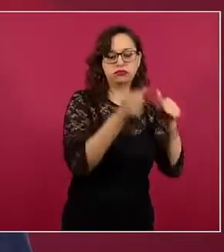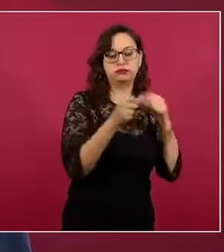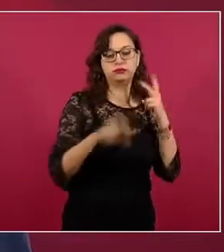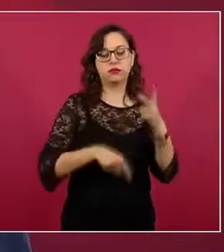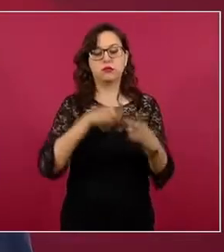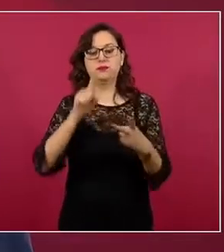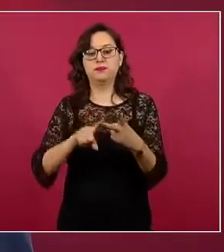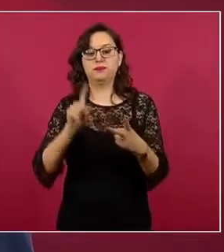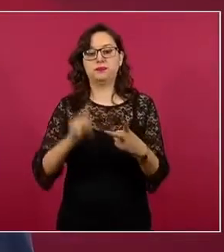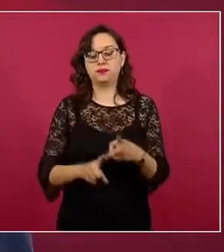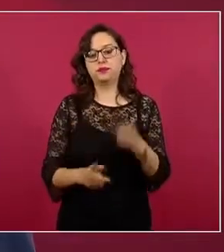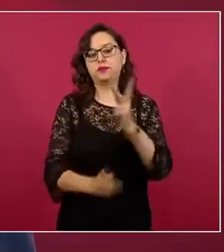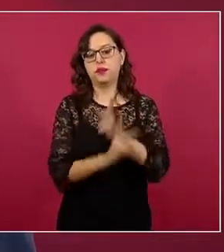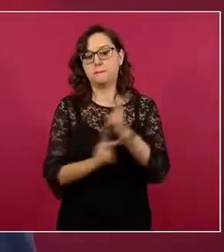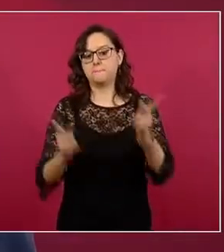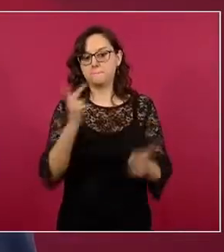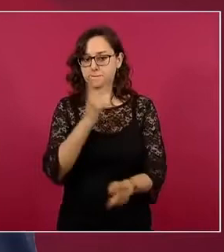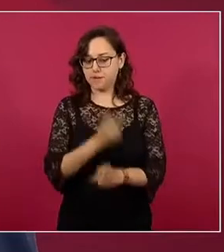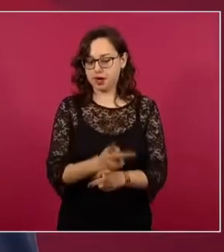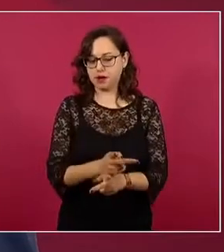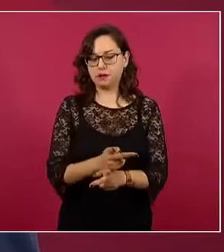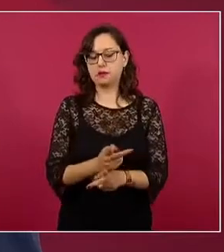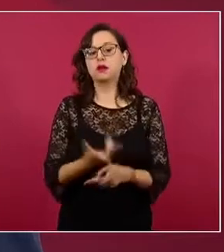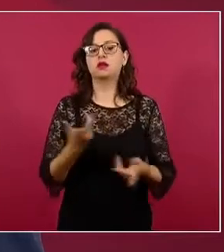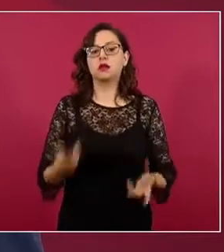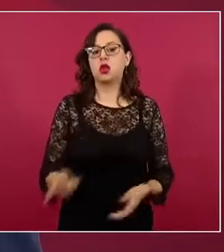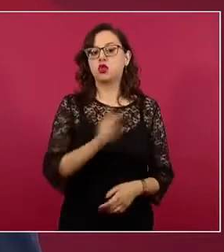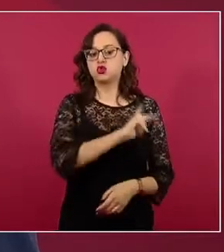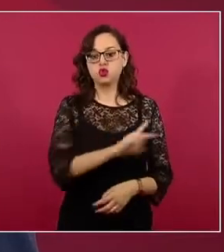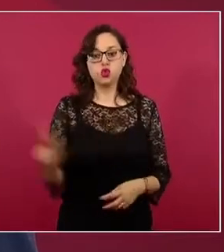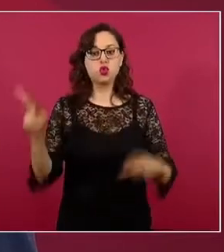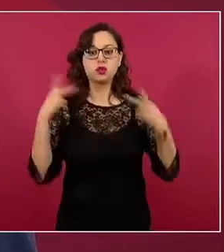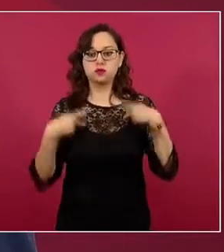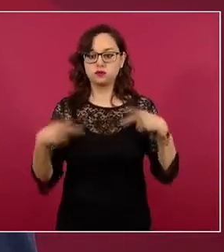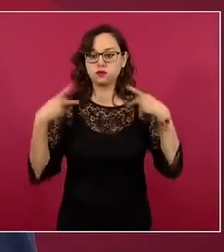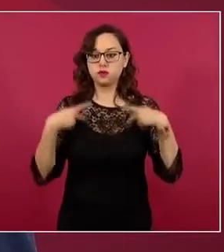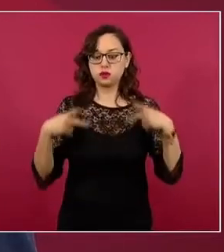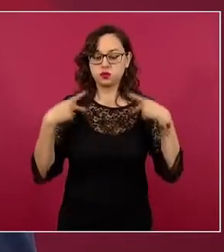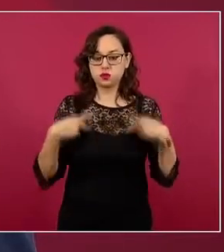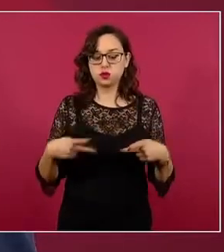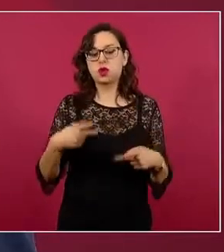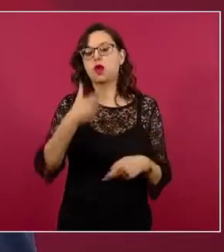es el de educación media superior. Es un programa universal, atiende